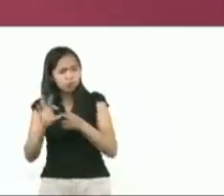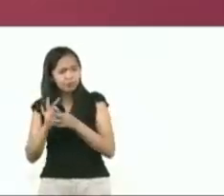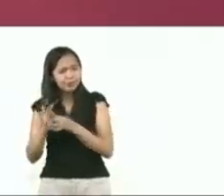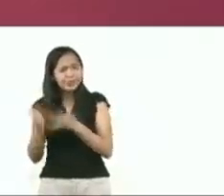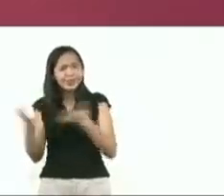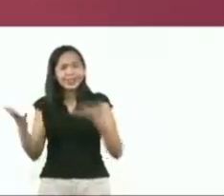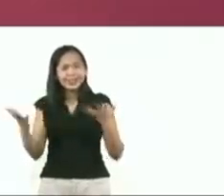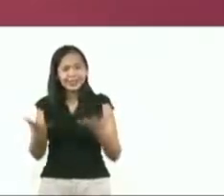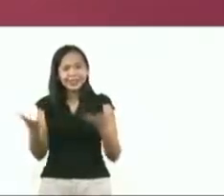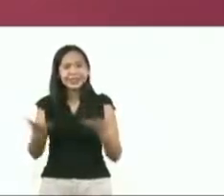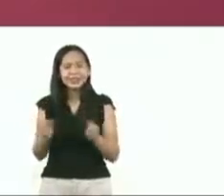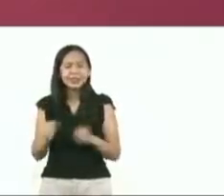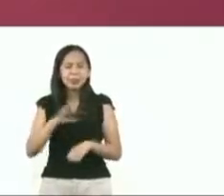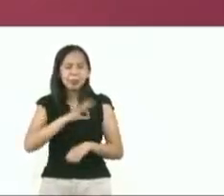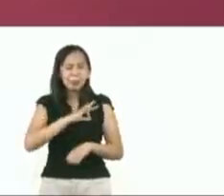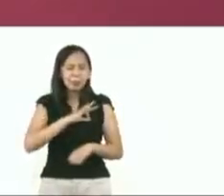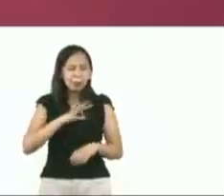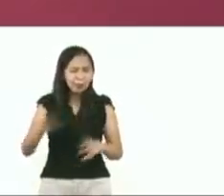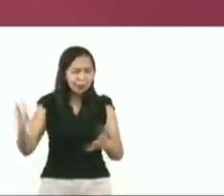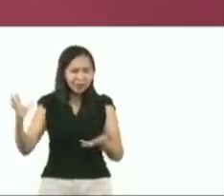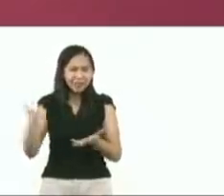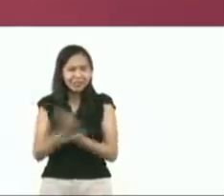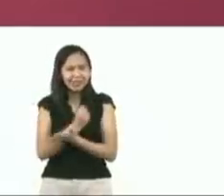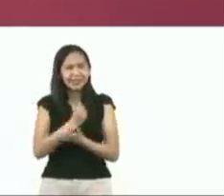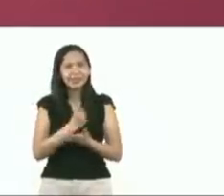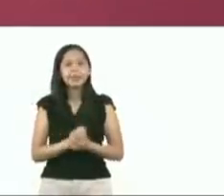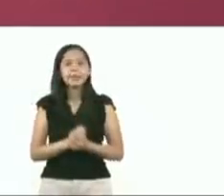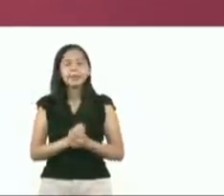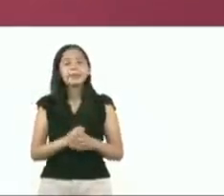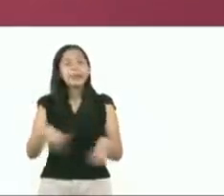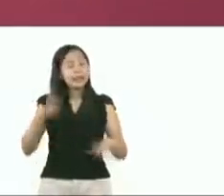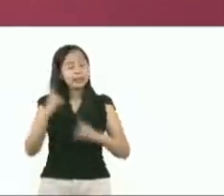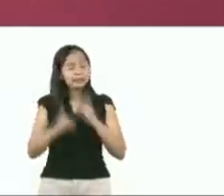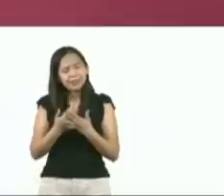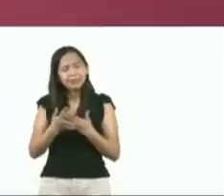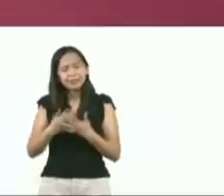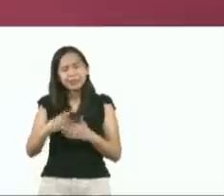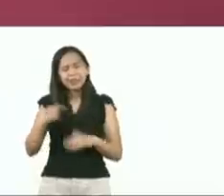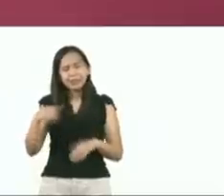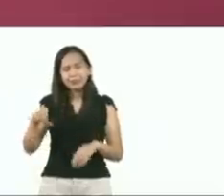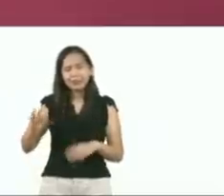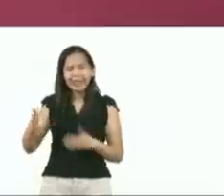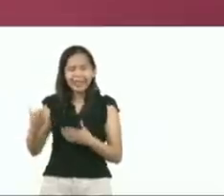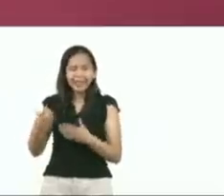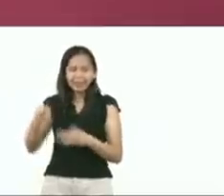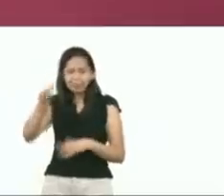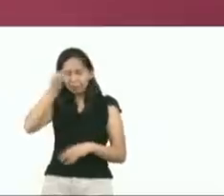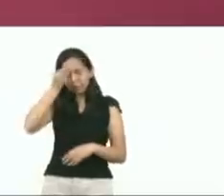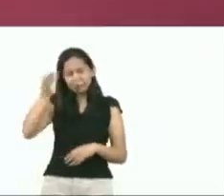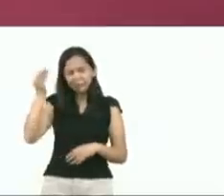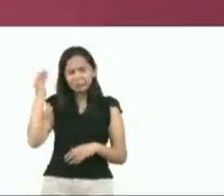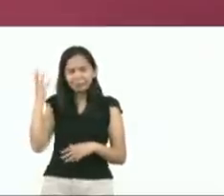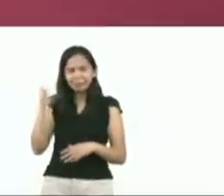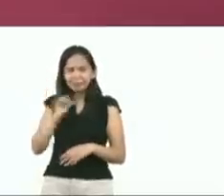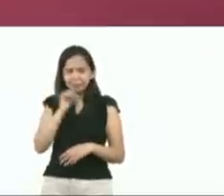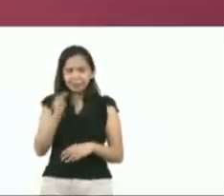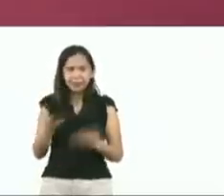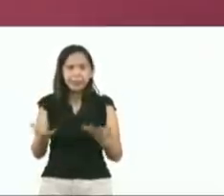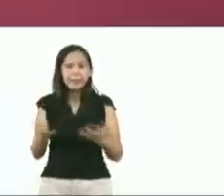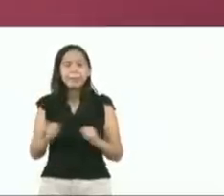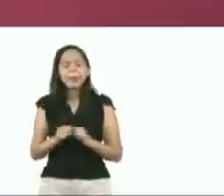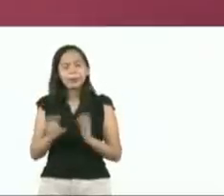con la proyección de lo que es el deporte, lo que es el boxeo es un referente